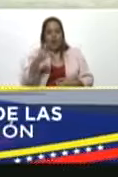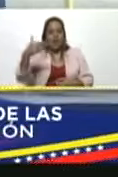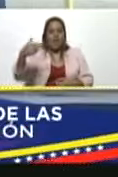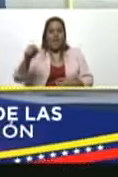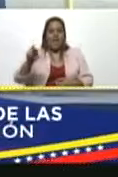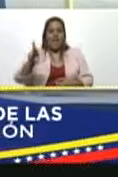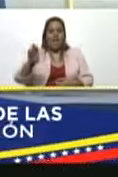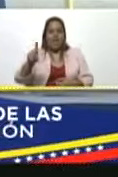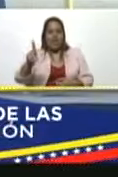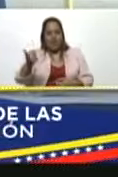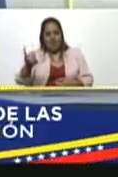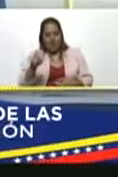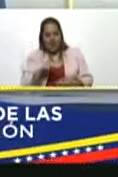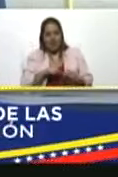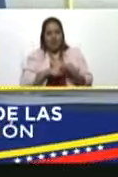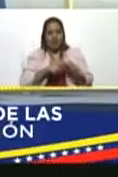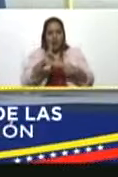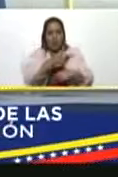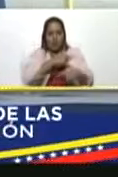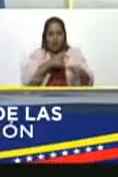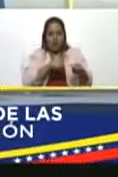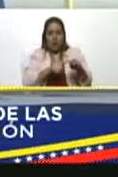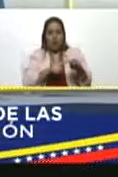Roger Daza, alcalde de San Felipe.